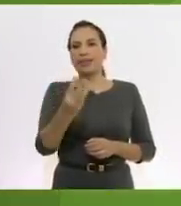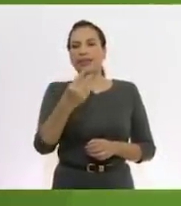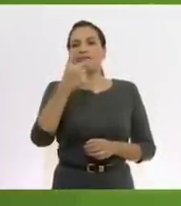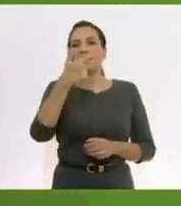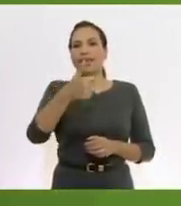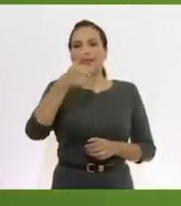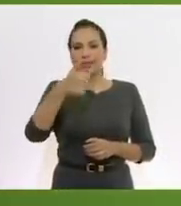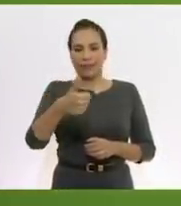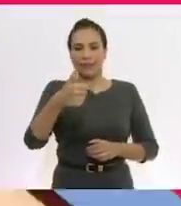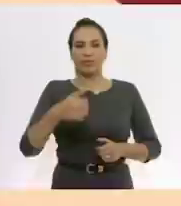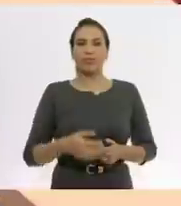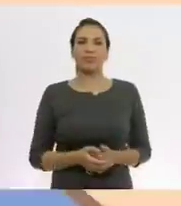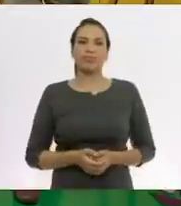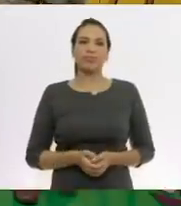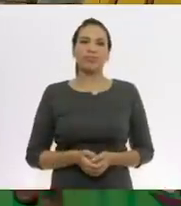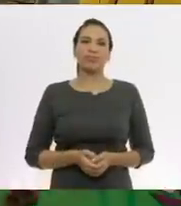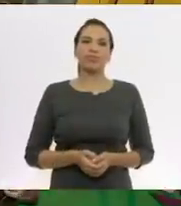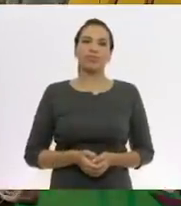800-734-7376.